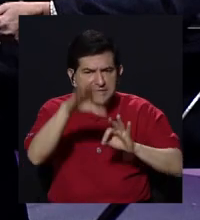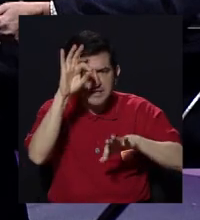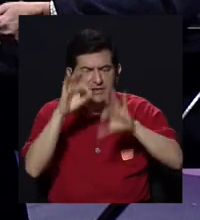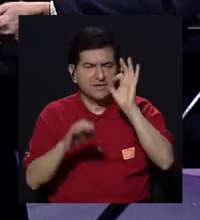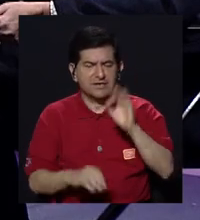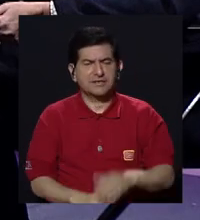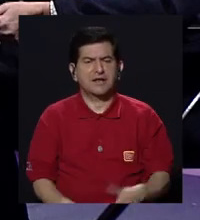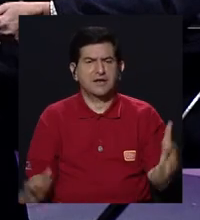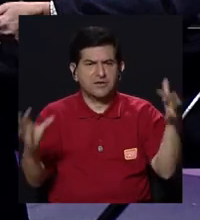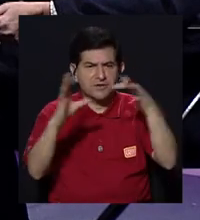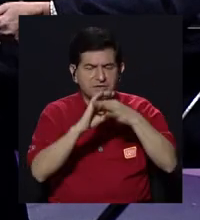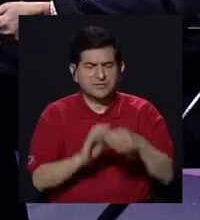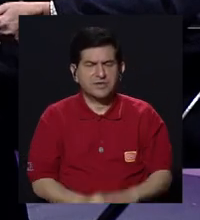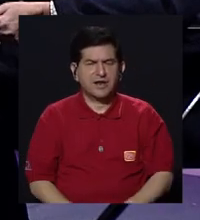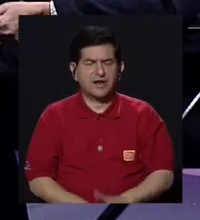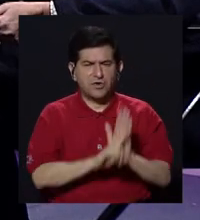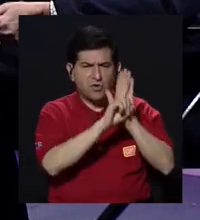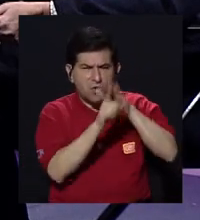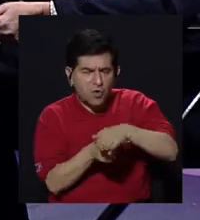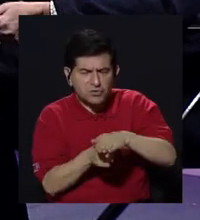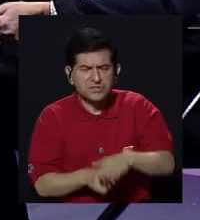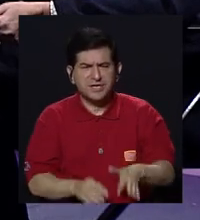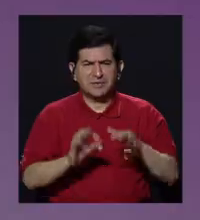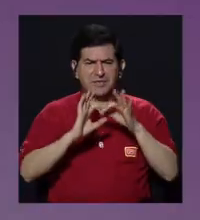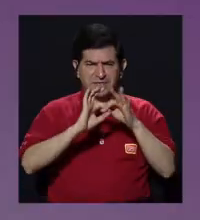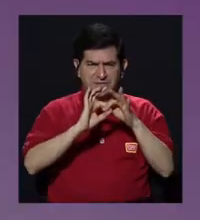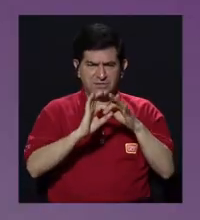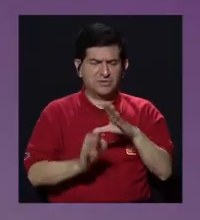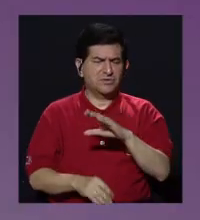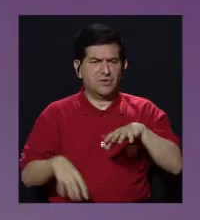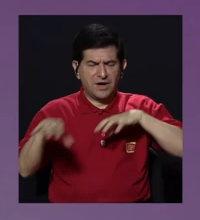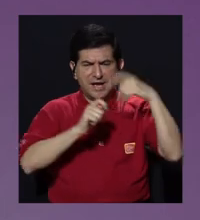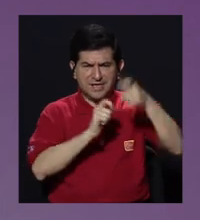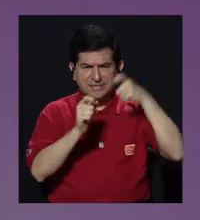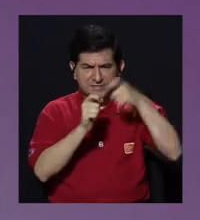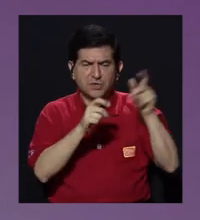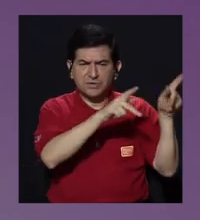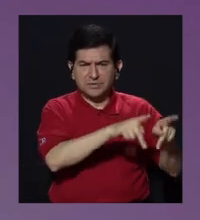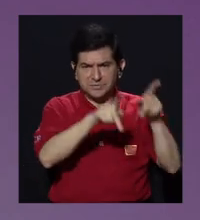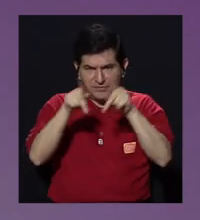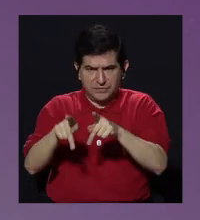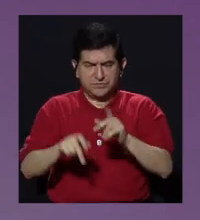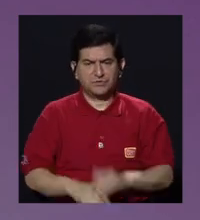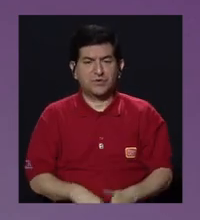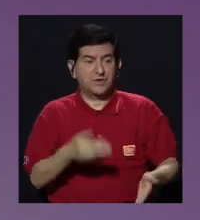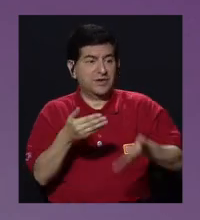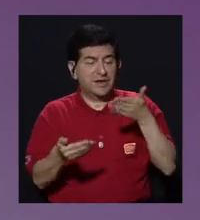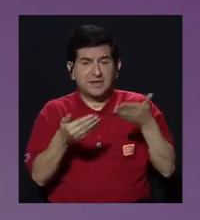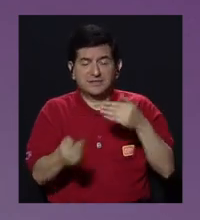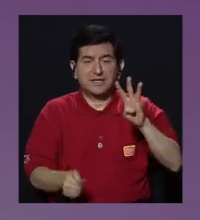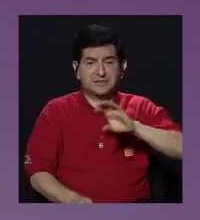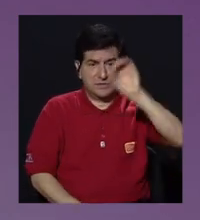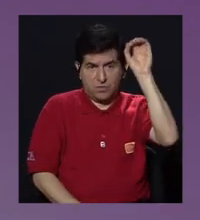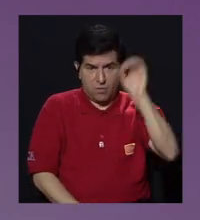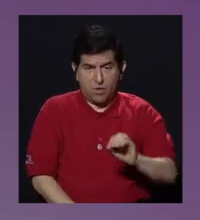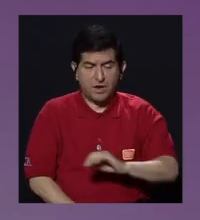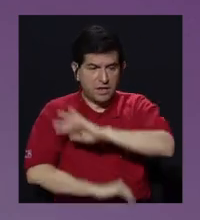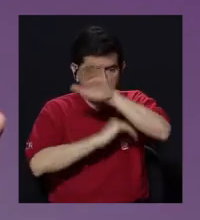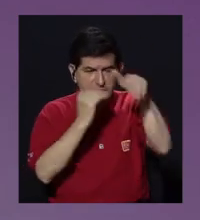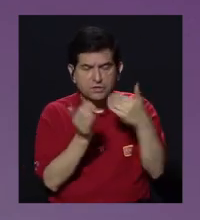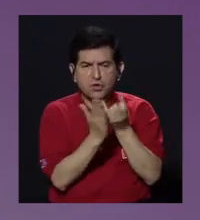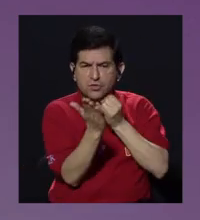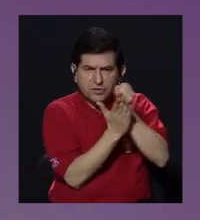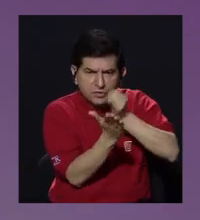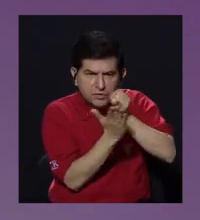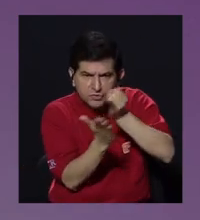que se encuentran, que tienen que ver con hostigamiento sexual, que tienen que ver con acciones concretas de personas que casi en un 40% de todas